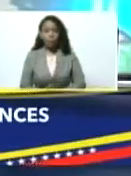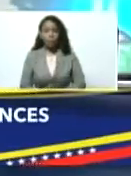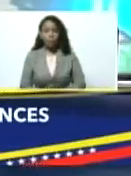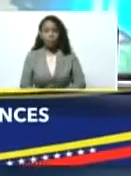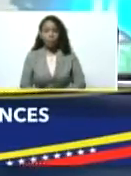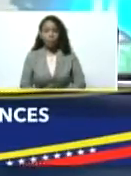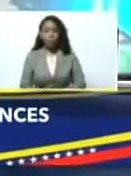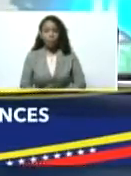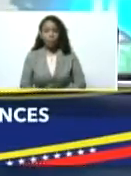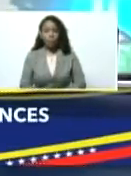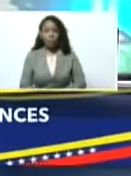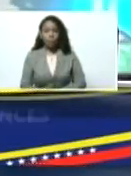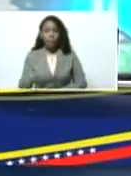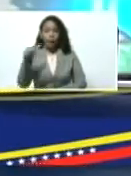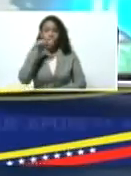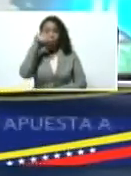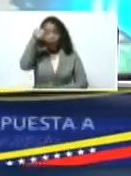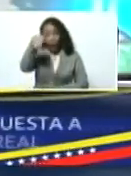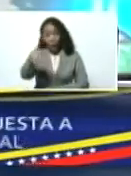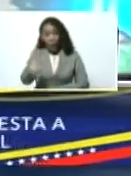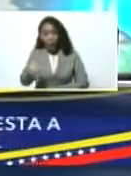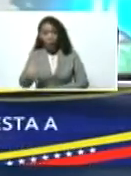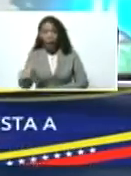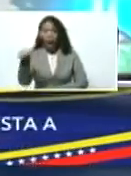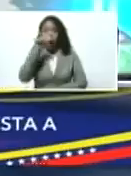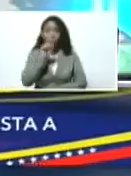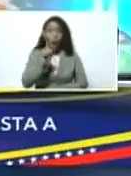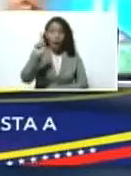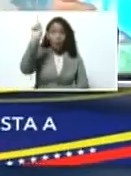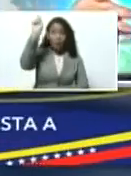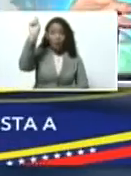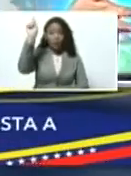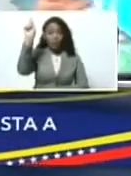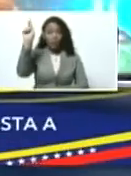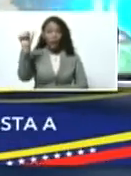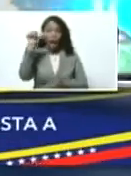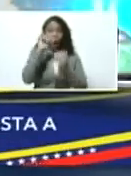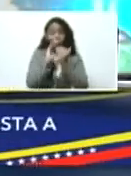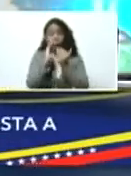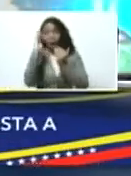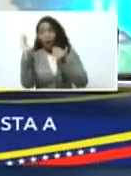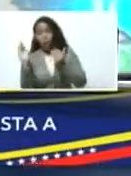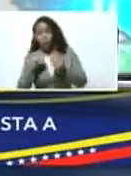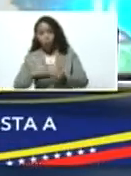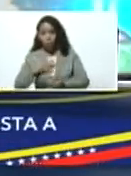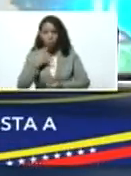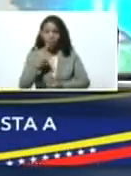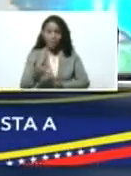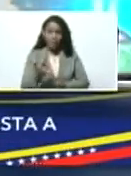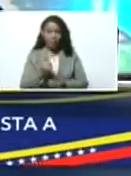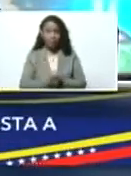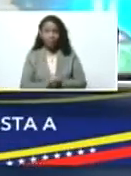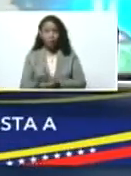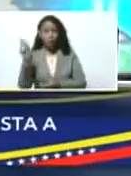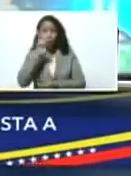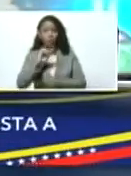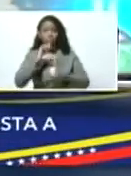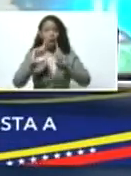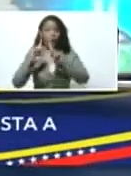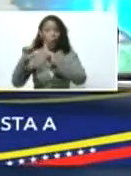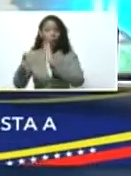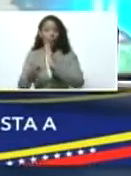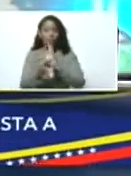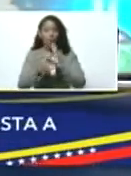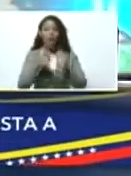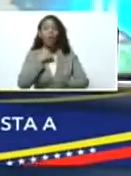Aguas abajo, aguas arriba, aguas al lado, pudiéramos decir, utilizando el lenguaje técnico que le